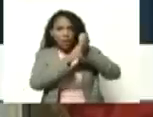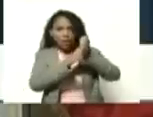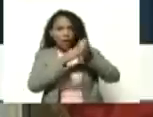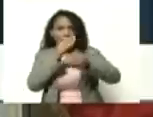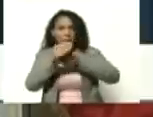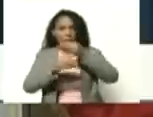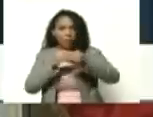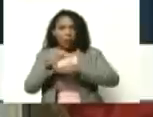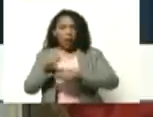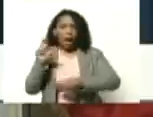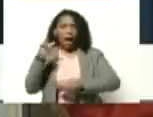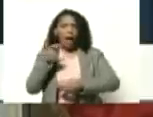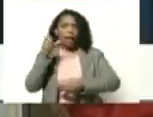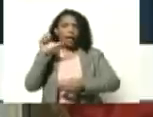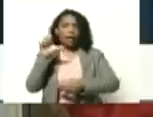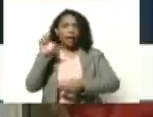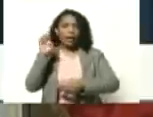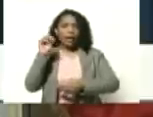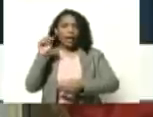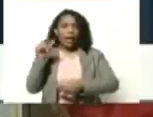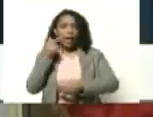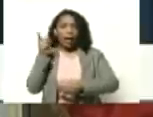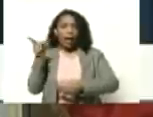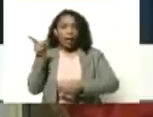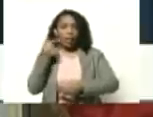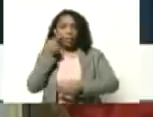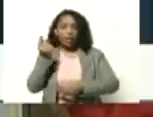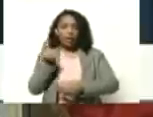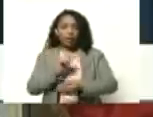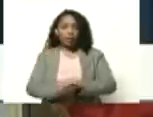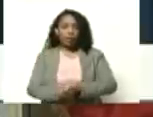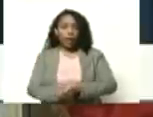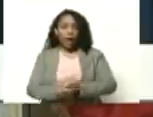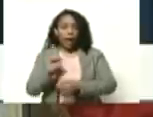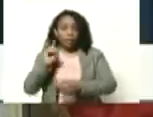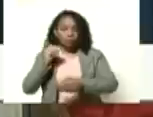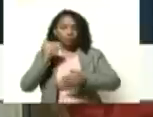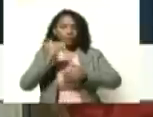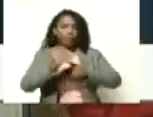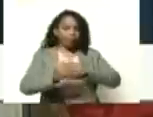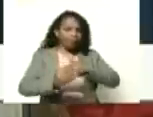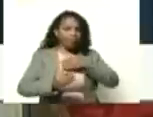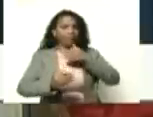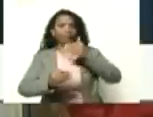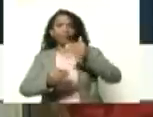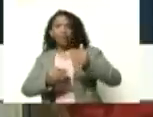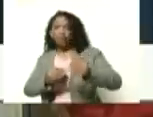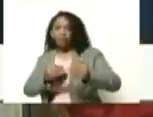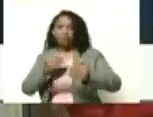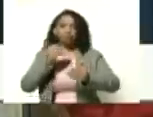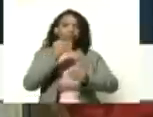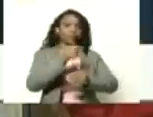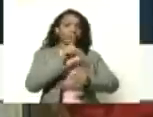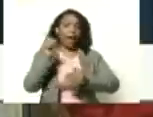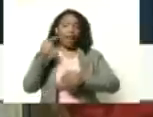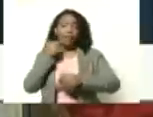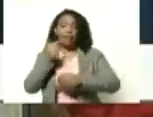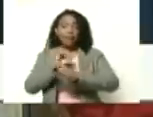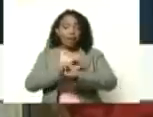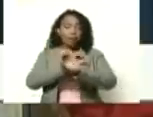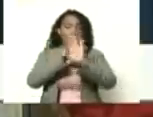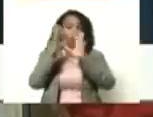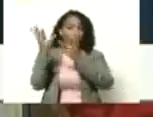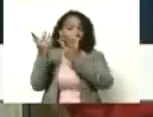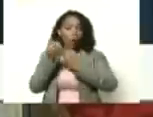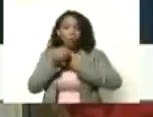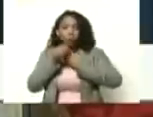hicimos a glen castellano él eso fue progresivo él hace la siguiente revelación él dice